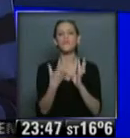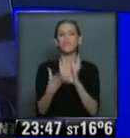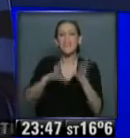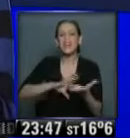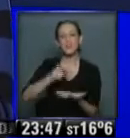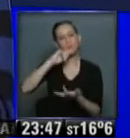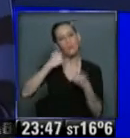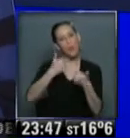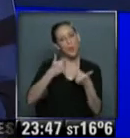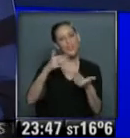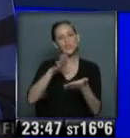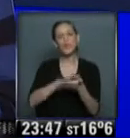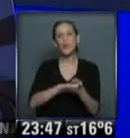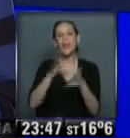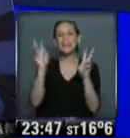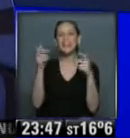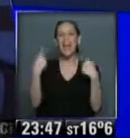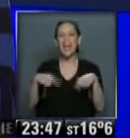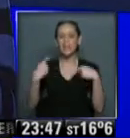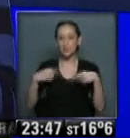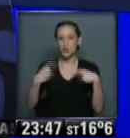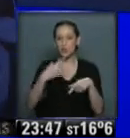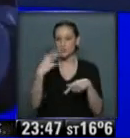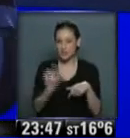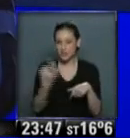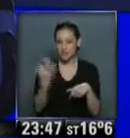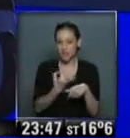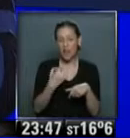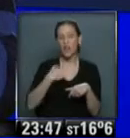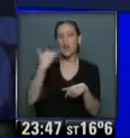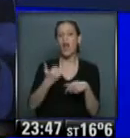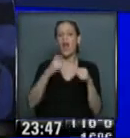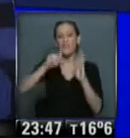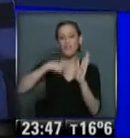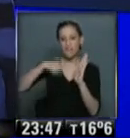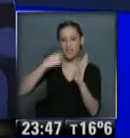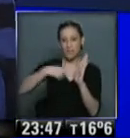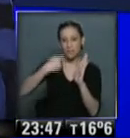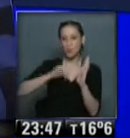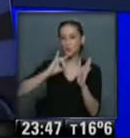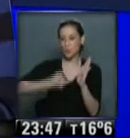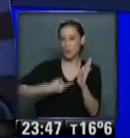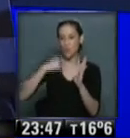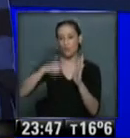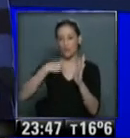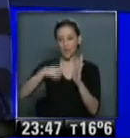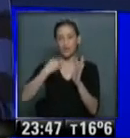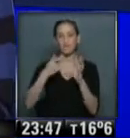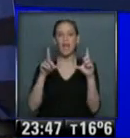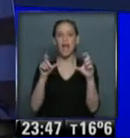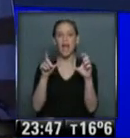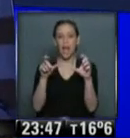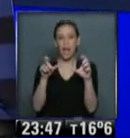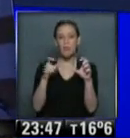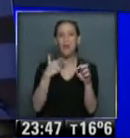opinión, de Space Oddity, el tema de David Bowie, que hizo ahí filmándose él mismo con una cámara que tiene y con el